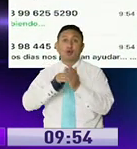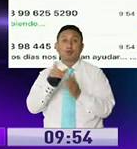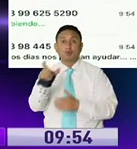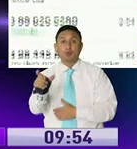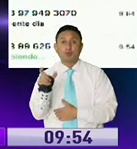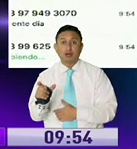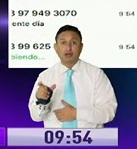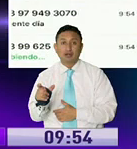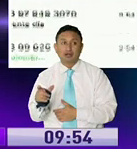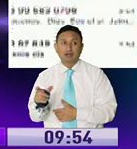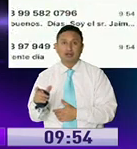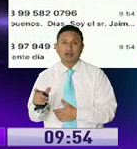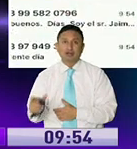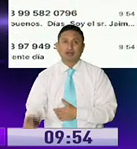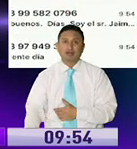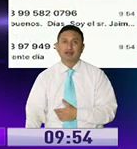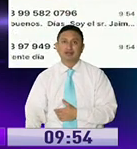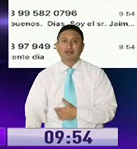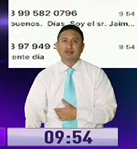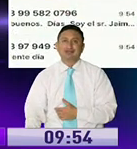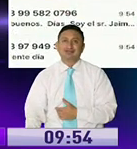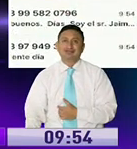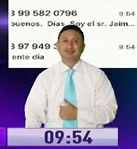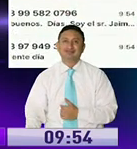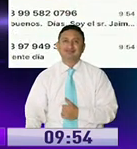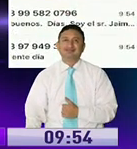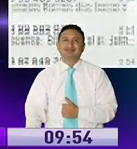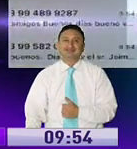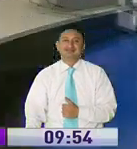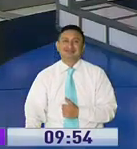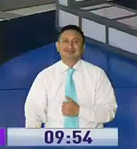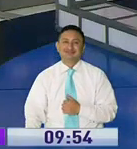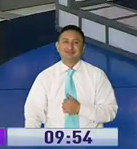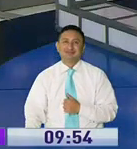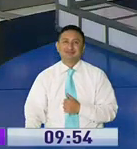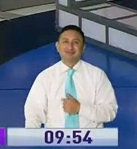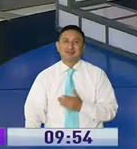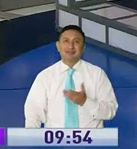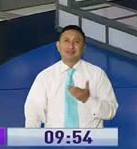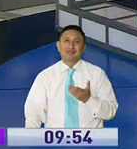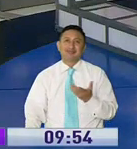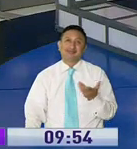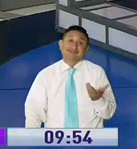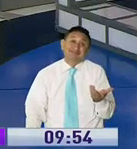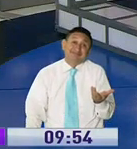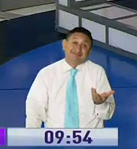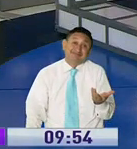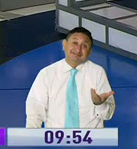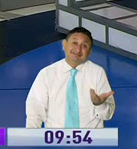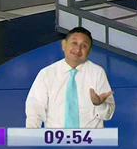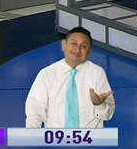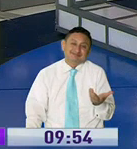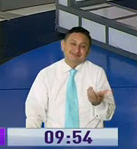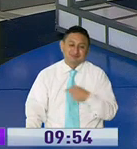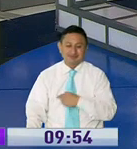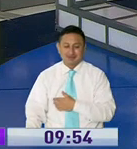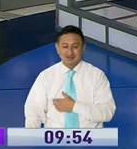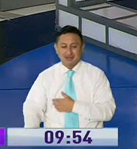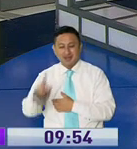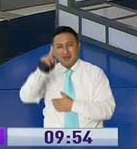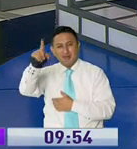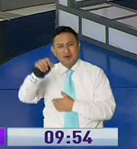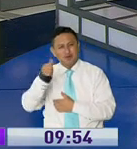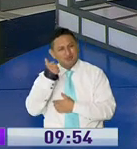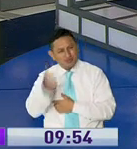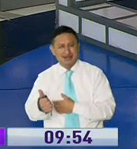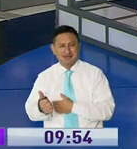me piden la papeleta. O sea, es una realidad también. O sea, pobre, ¿qué puede hacer? O sea, complicado. Esas preguntas son válidas. Lo que pasa